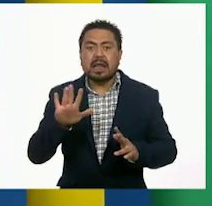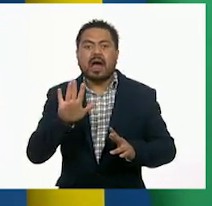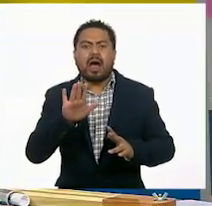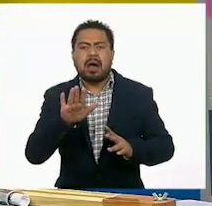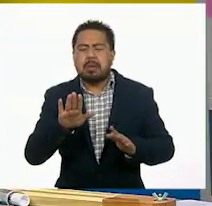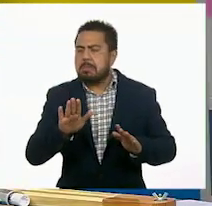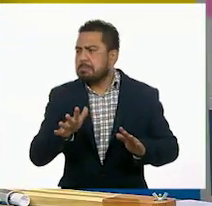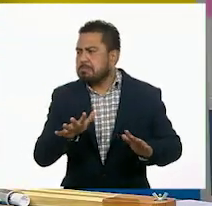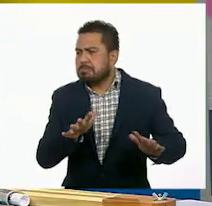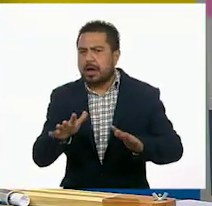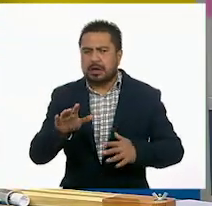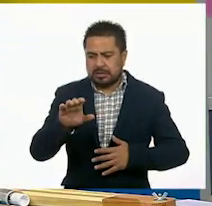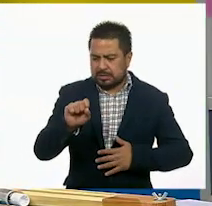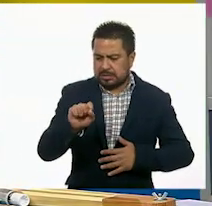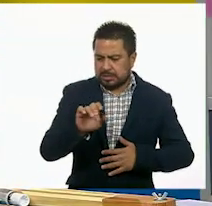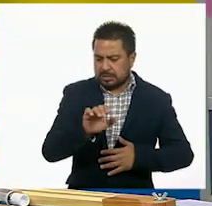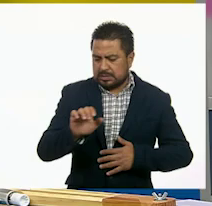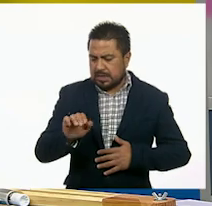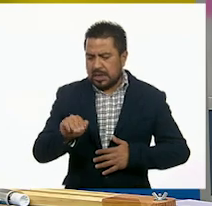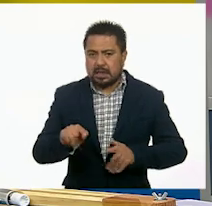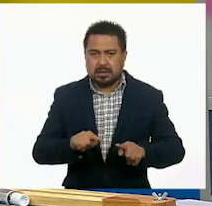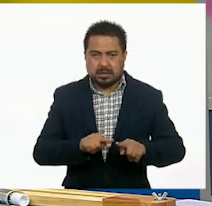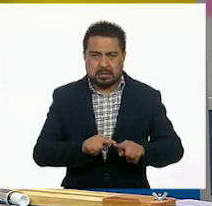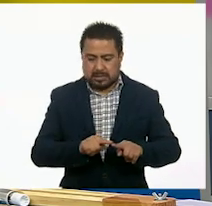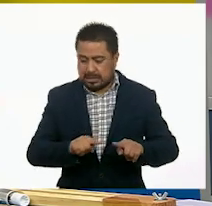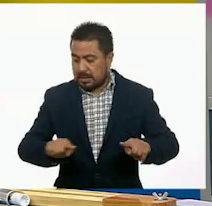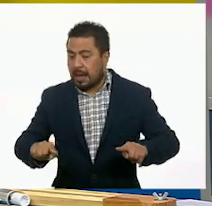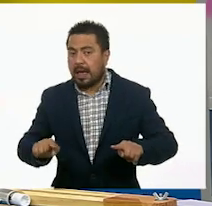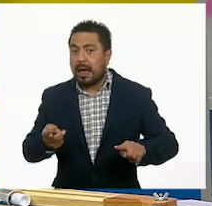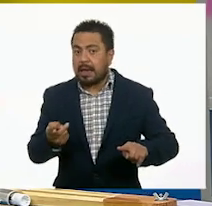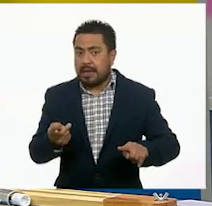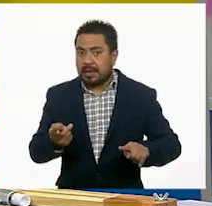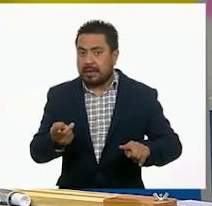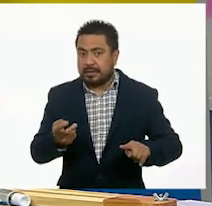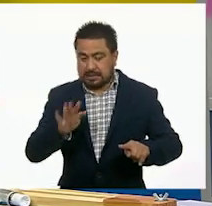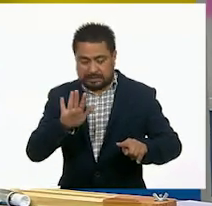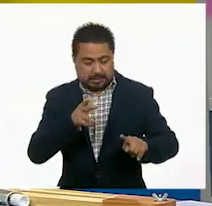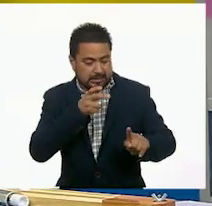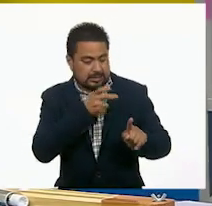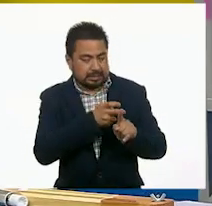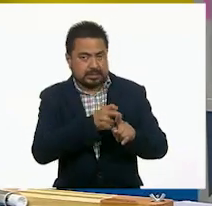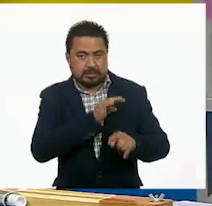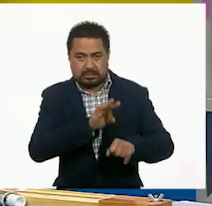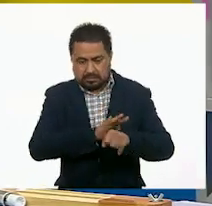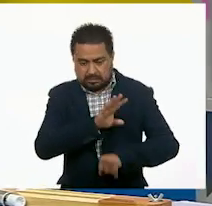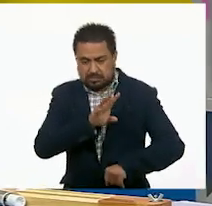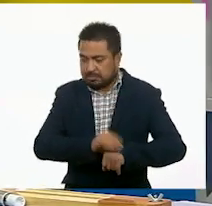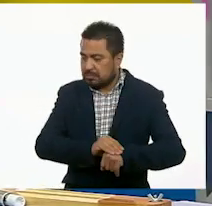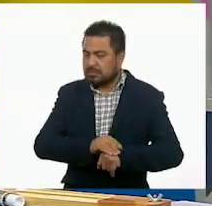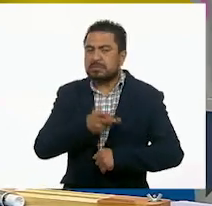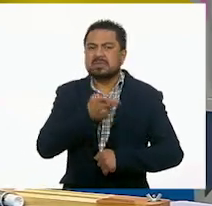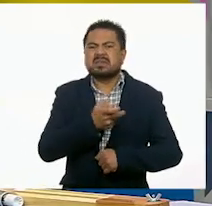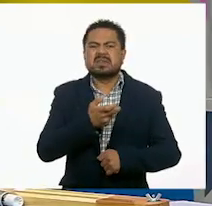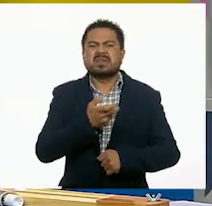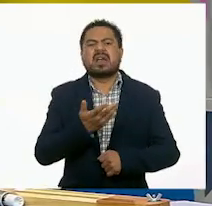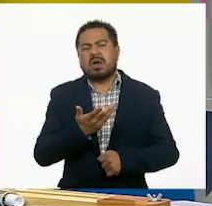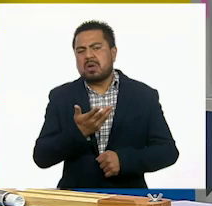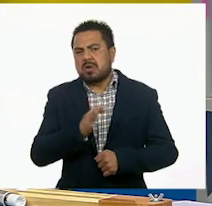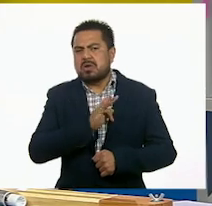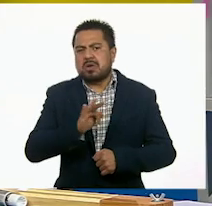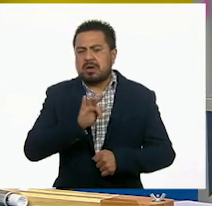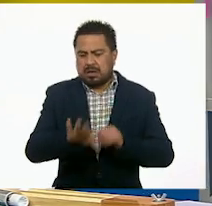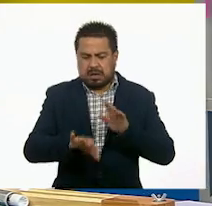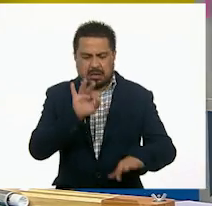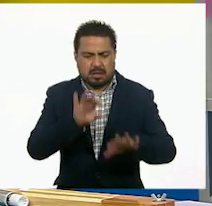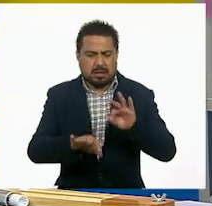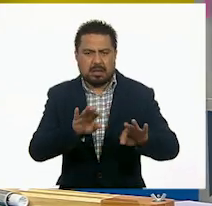fuera aproximadamente de 60 centímetros. 60 centímetros, exacto. Esa herramienta nos va a permitir tomar